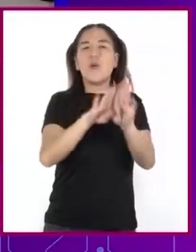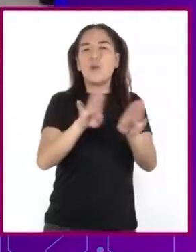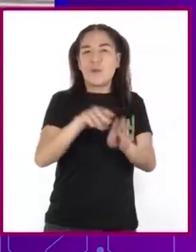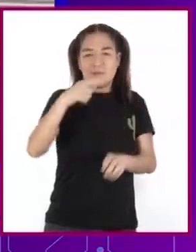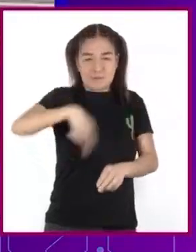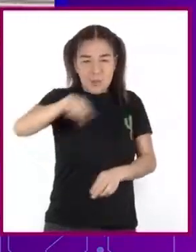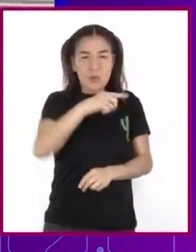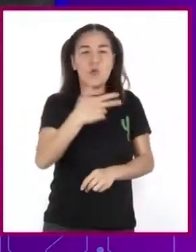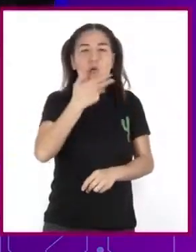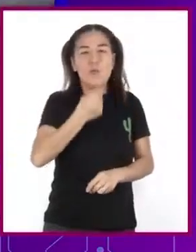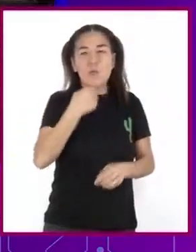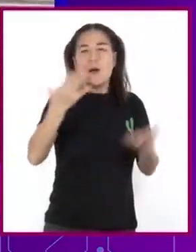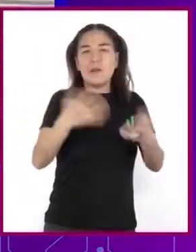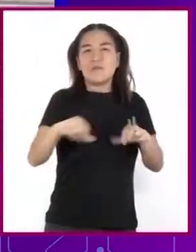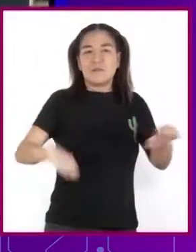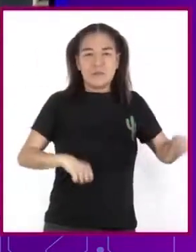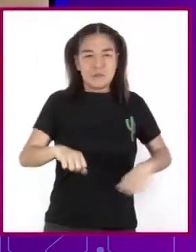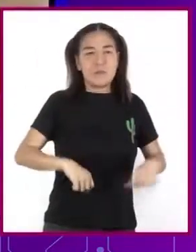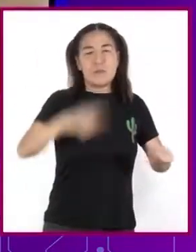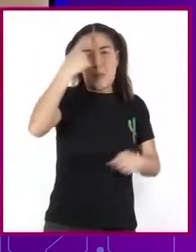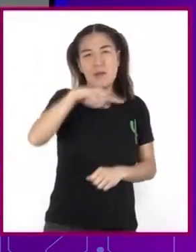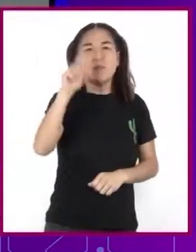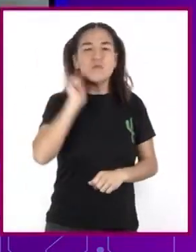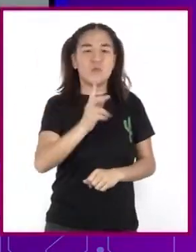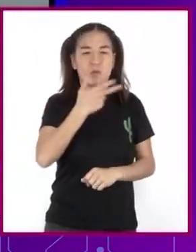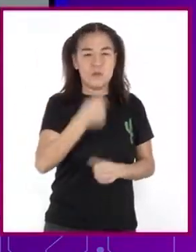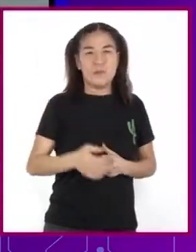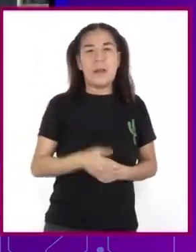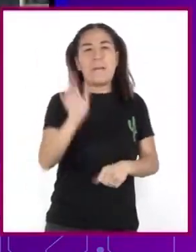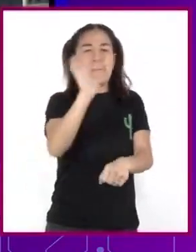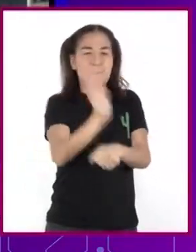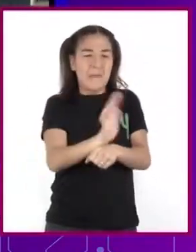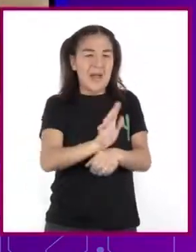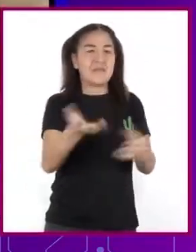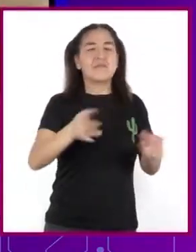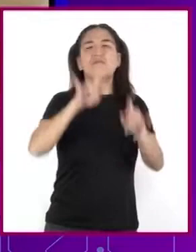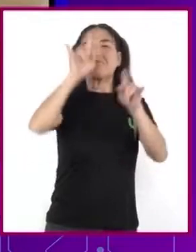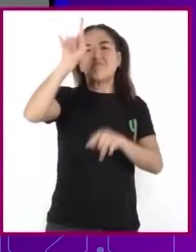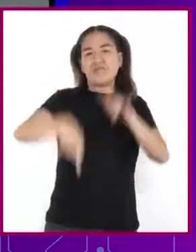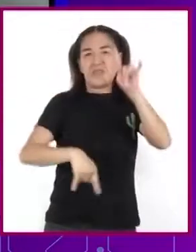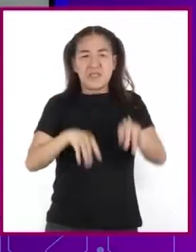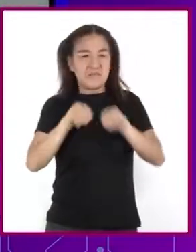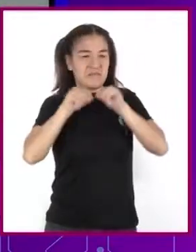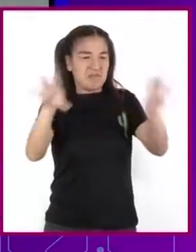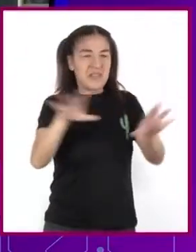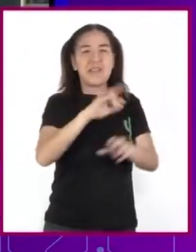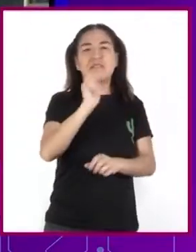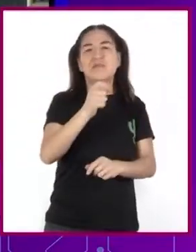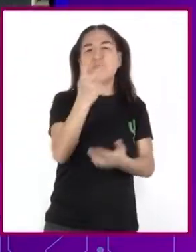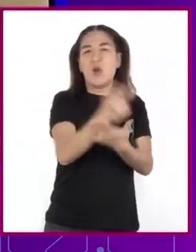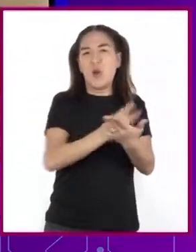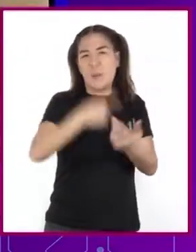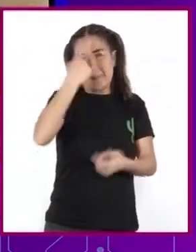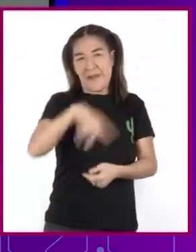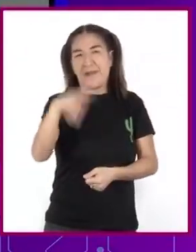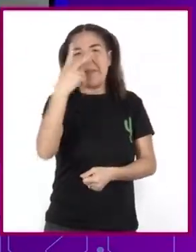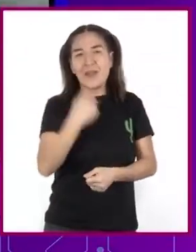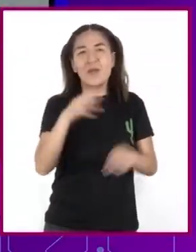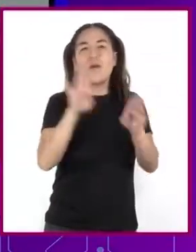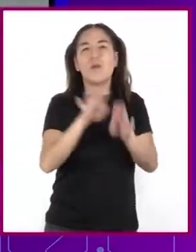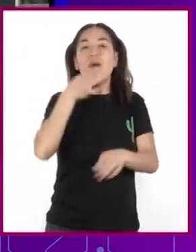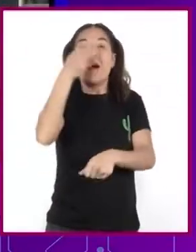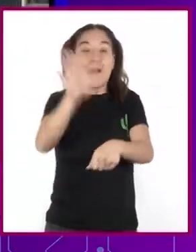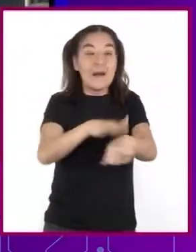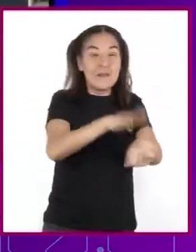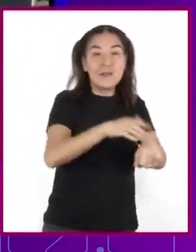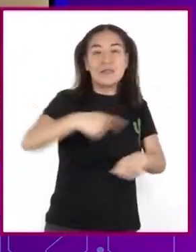actúe un hombre y una mujer. Películas, anuncios publicitarios y programas de televisión envían mensajes